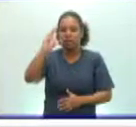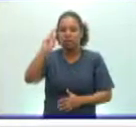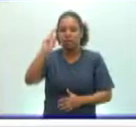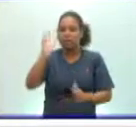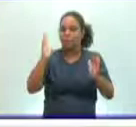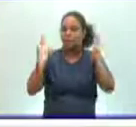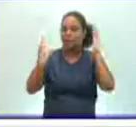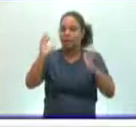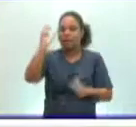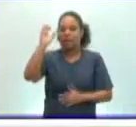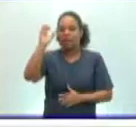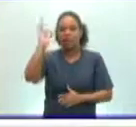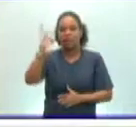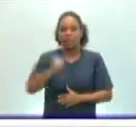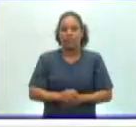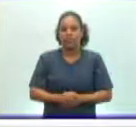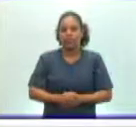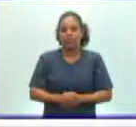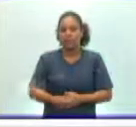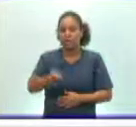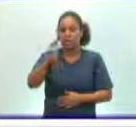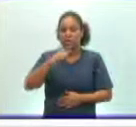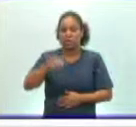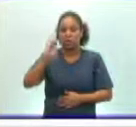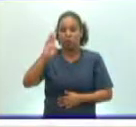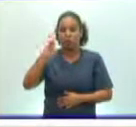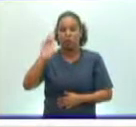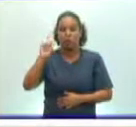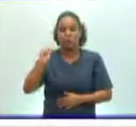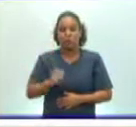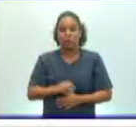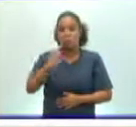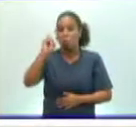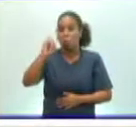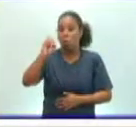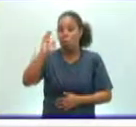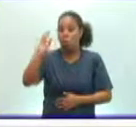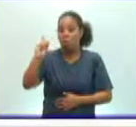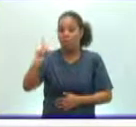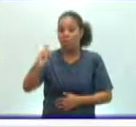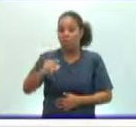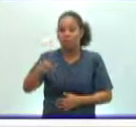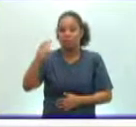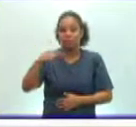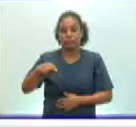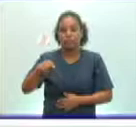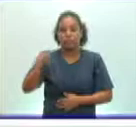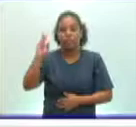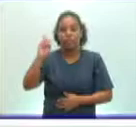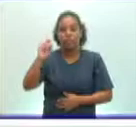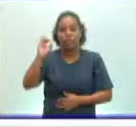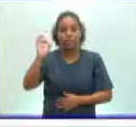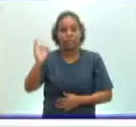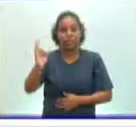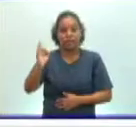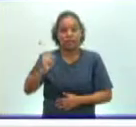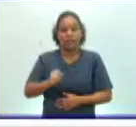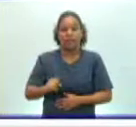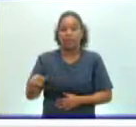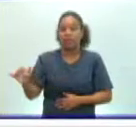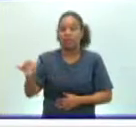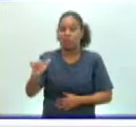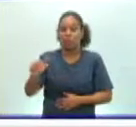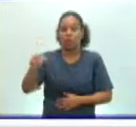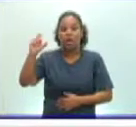EF. El inciso B nos plantea que el segmento OD es al segmento